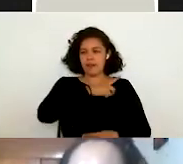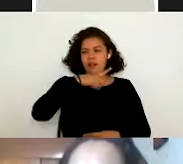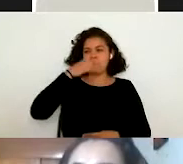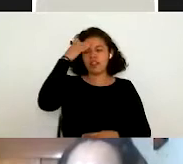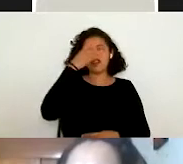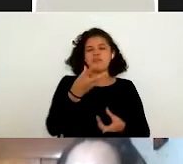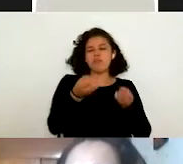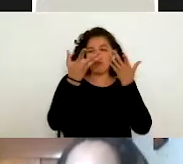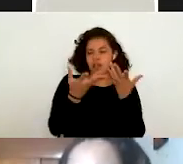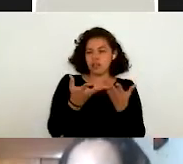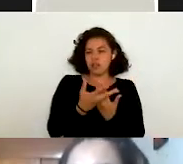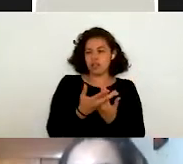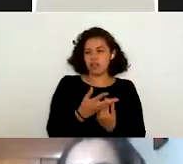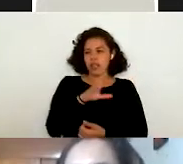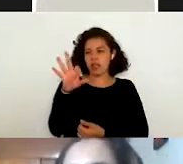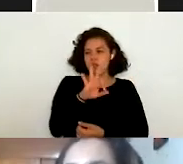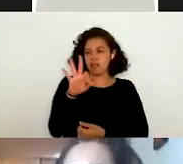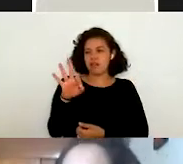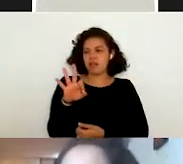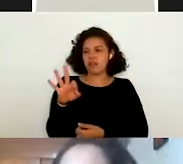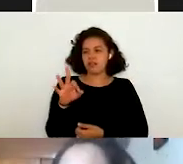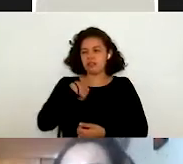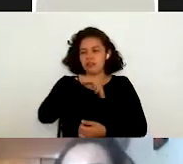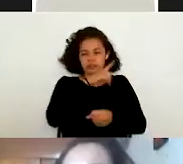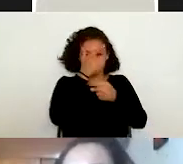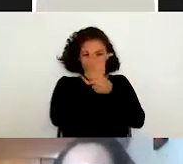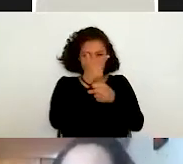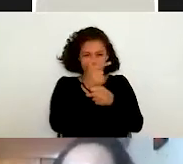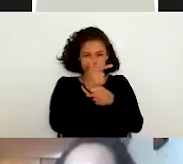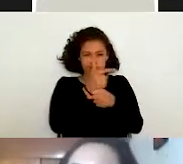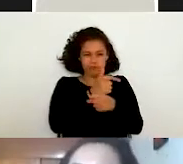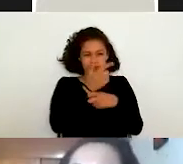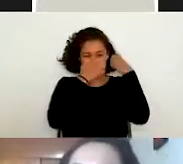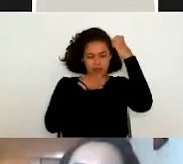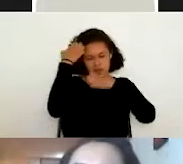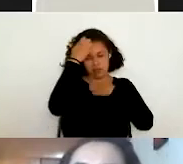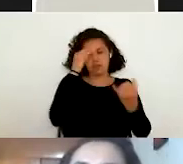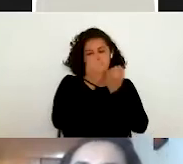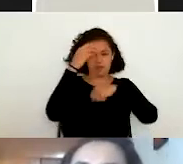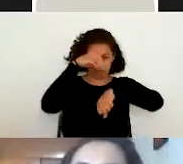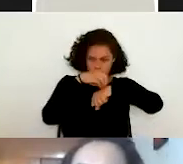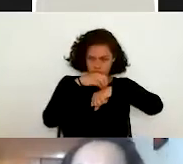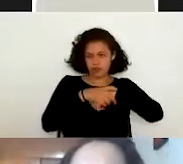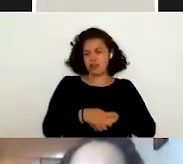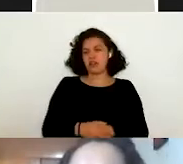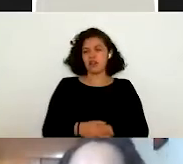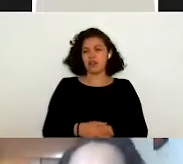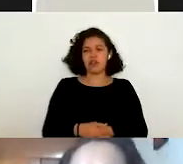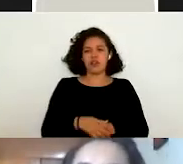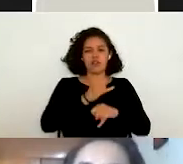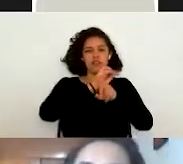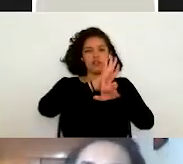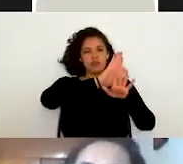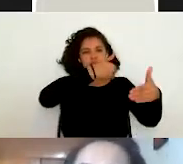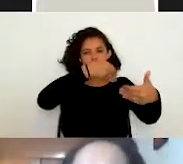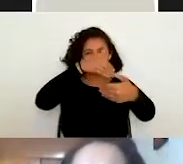tardaría eso, ¿no? Si tal vez vamos a hacer el diagnóstico, también incluir el diagnóstico, ¿no? Recopilación de